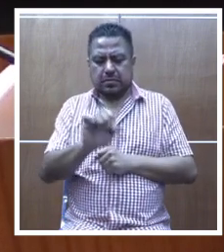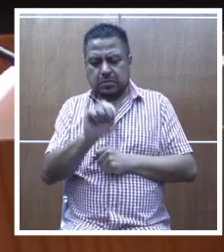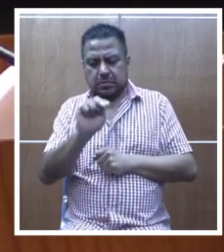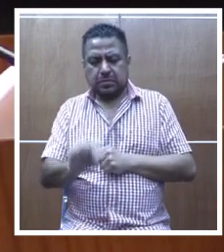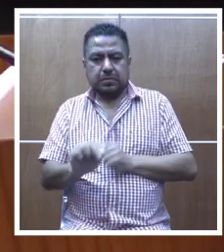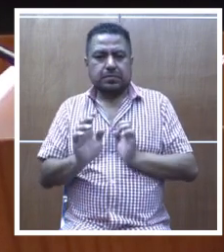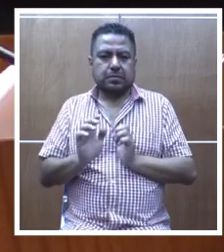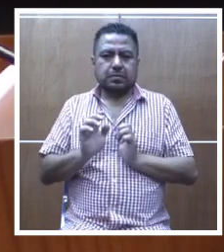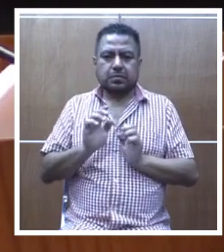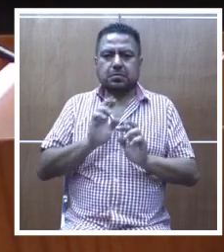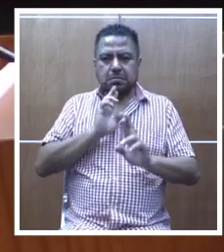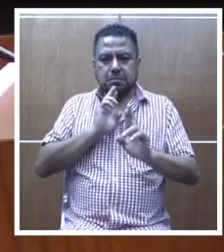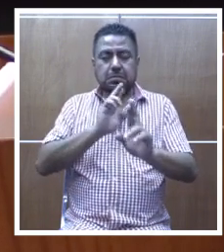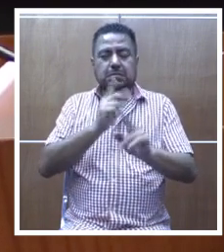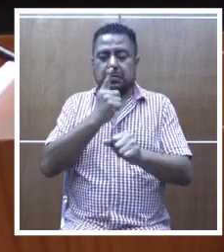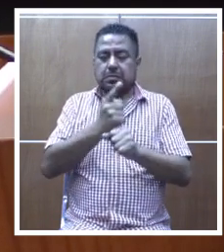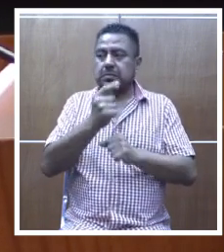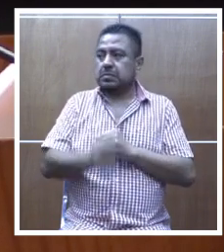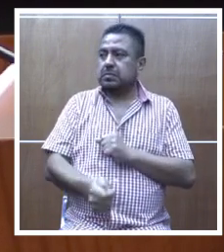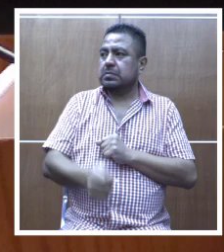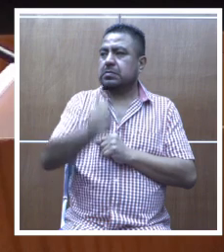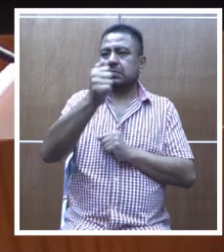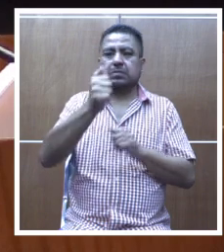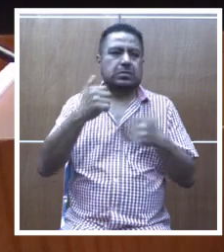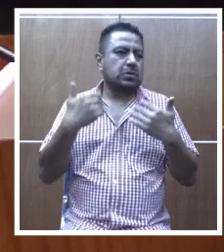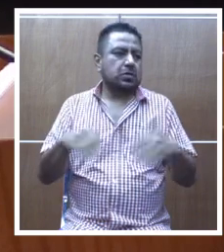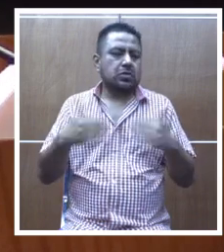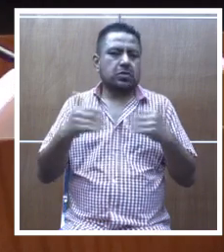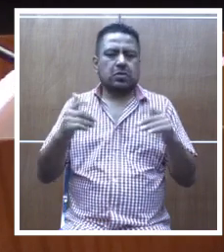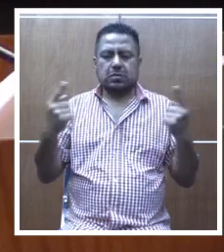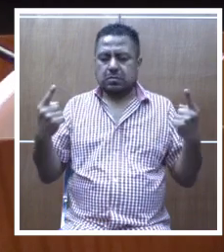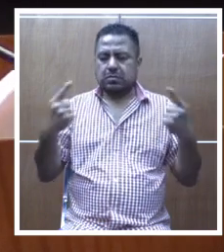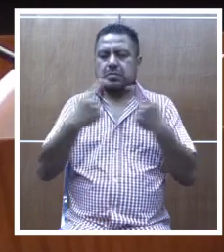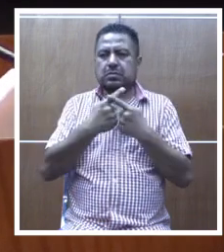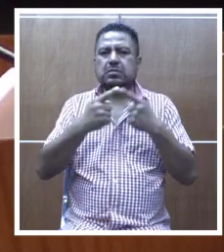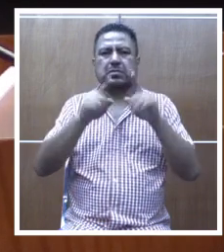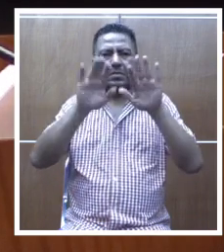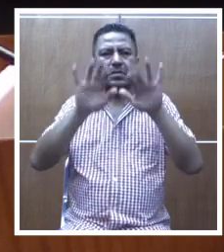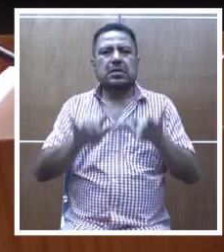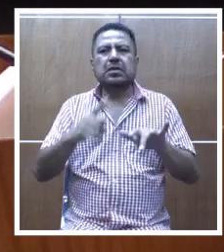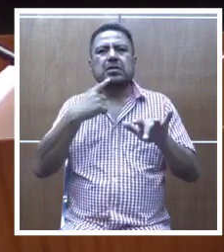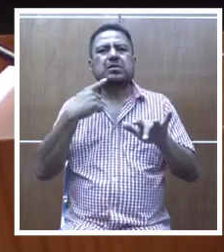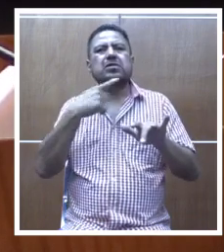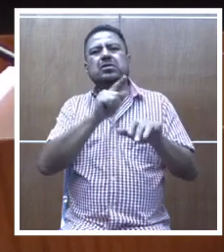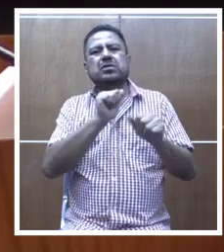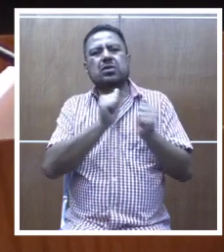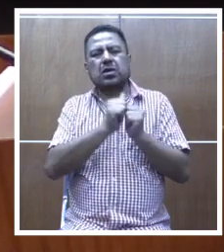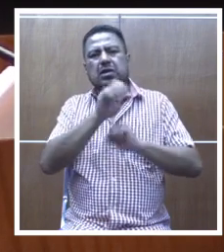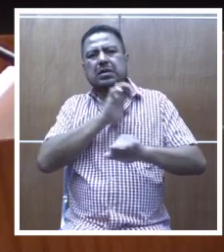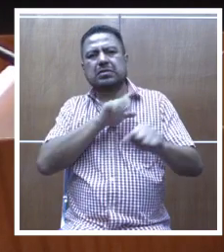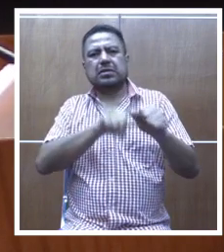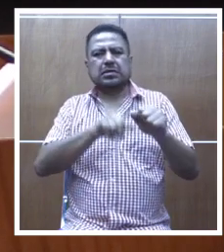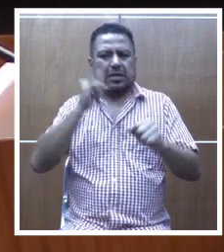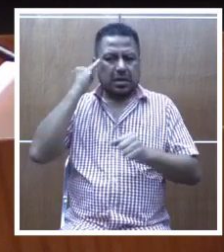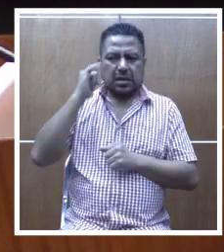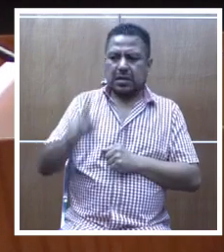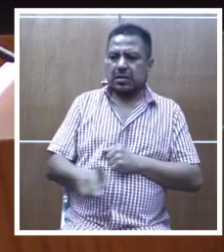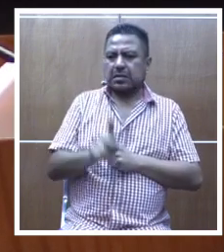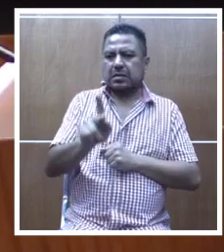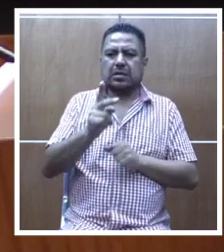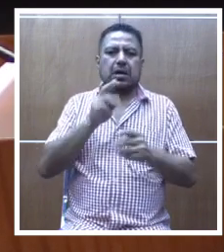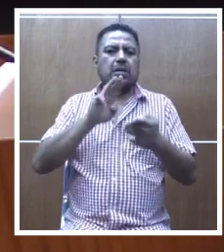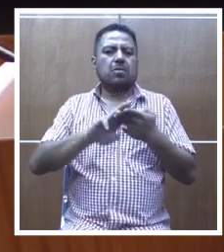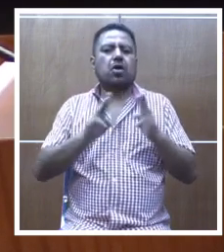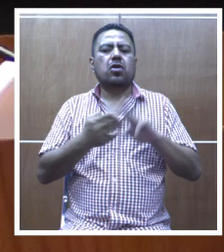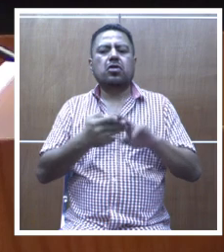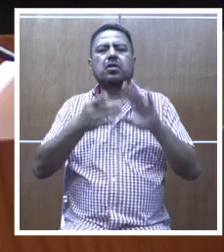Nación, resuelve por primera vez la controversia sobre la aplicación y la jurisdicción especial indígena. En la exposición de